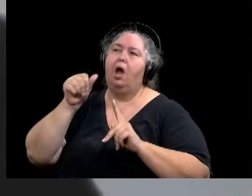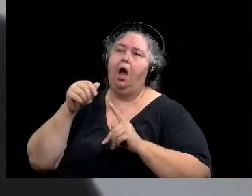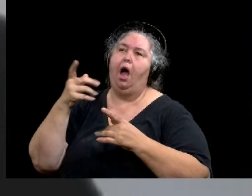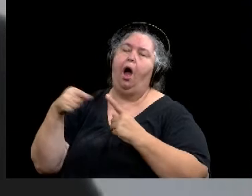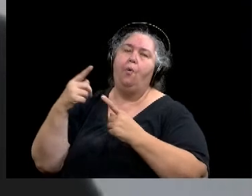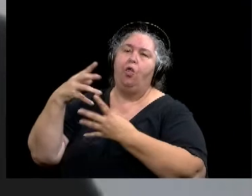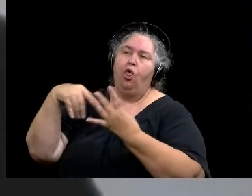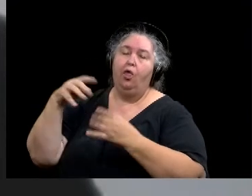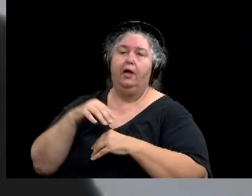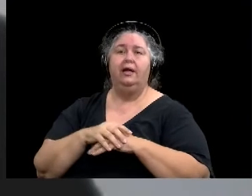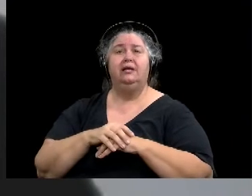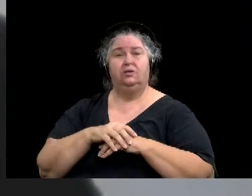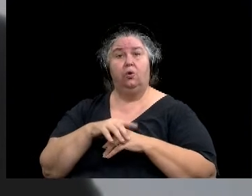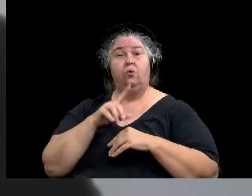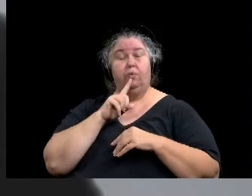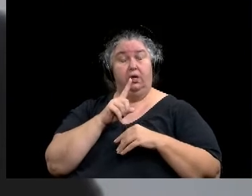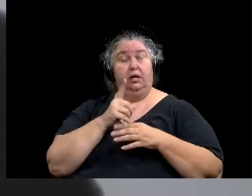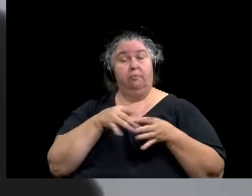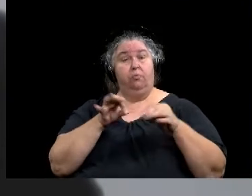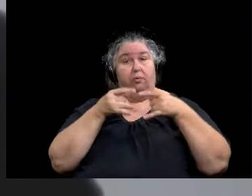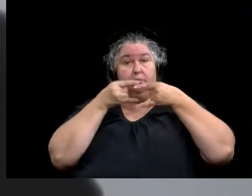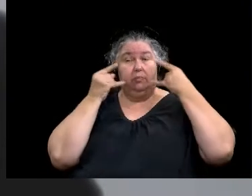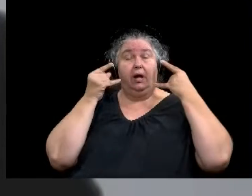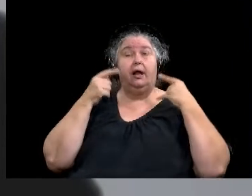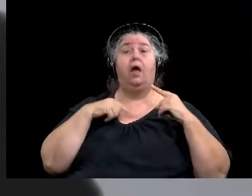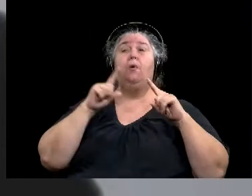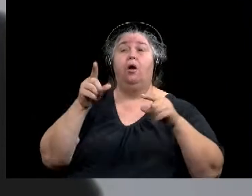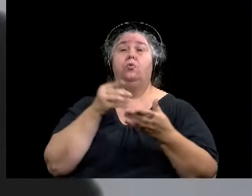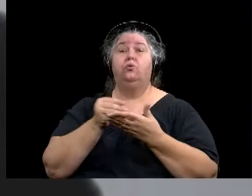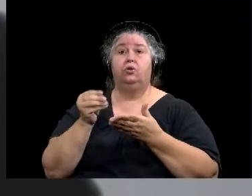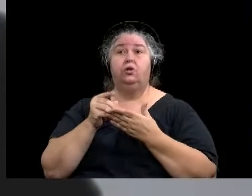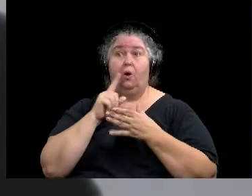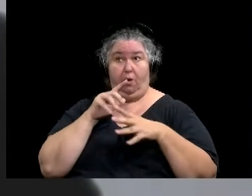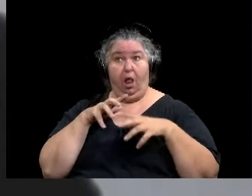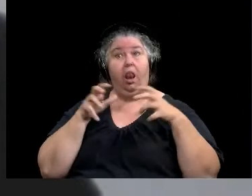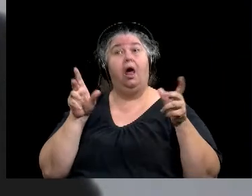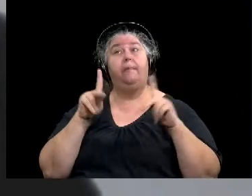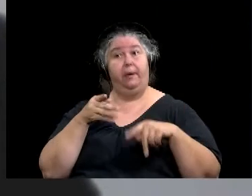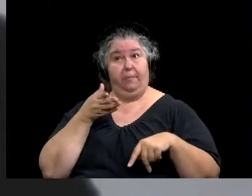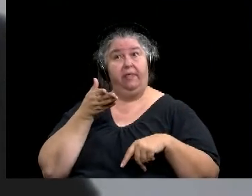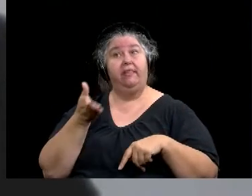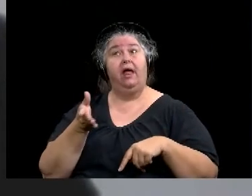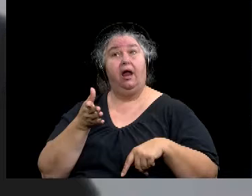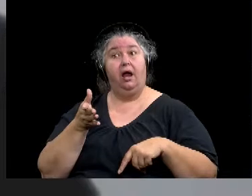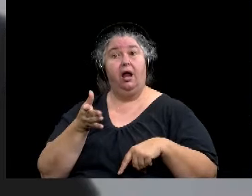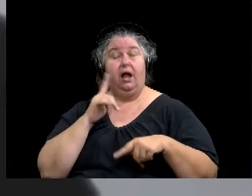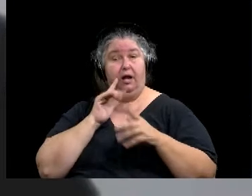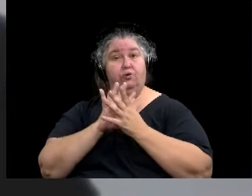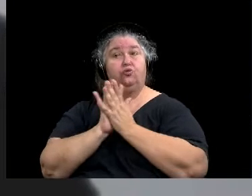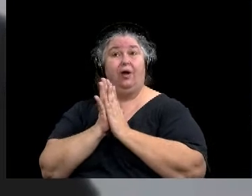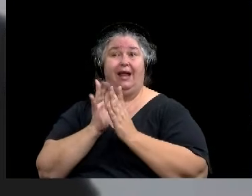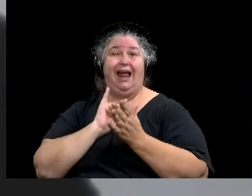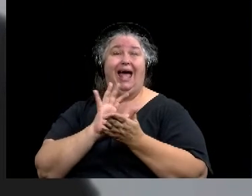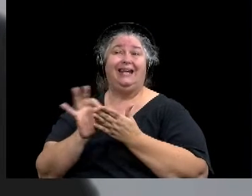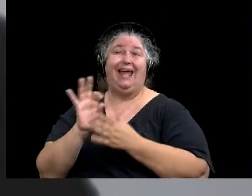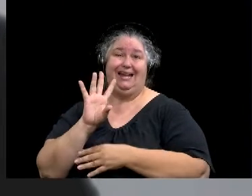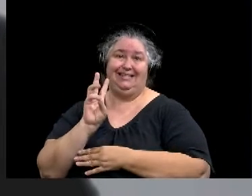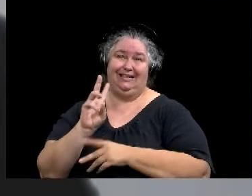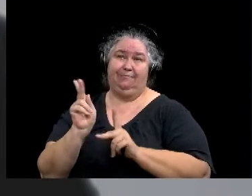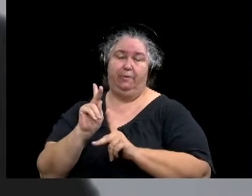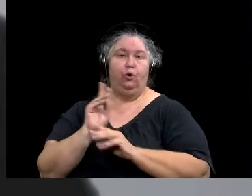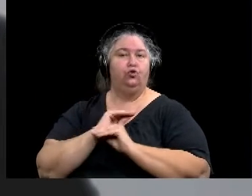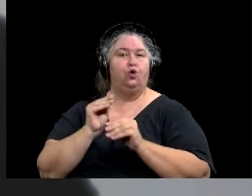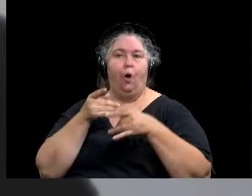siempre si han sido muchas personas estaban sin sus máscaras es fui a la tienda seis